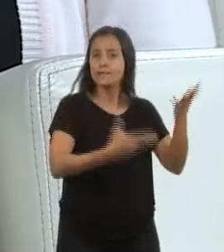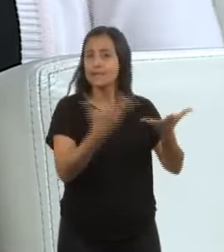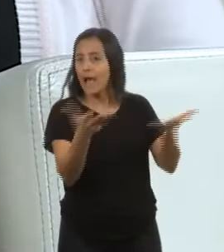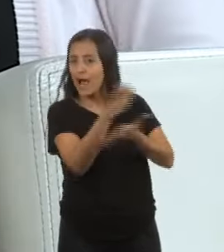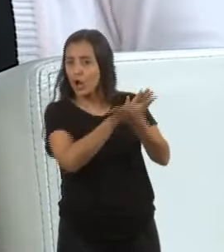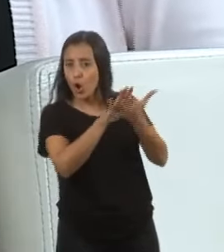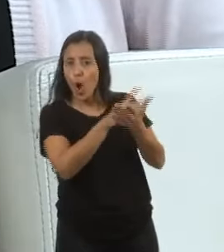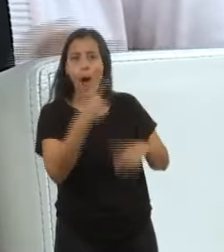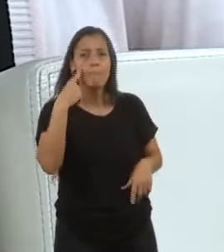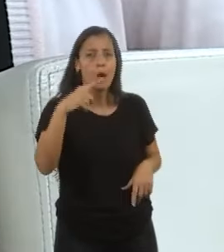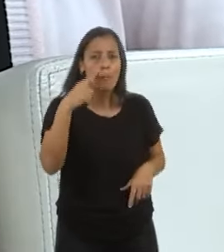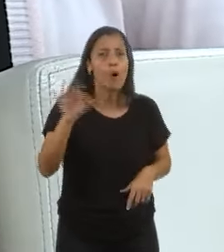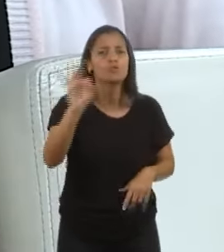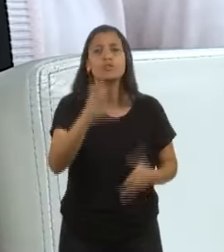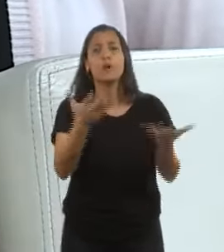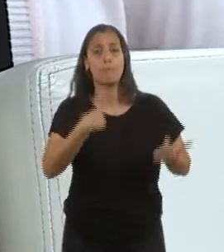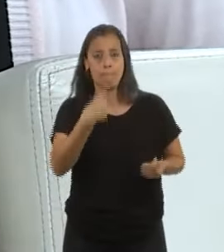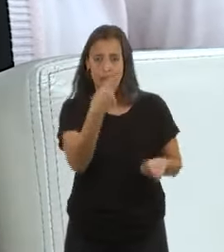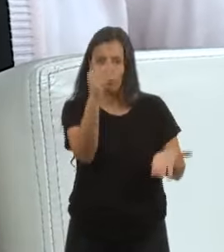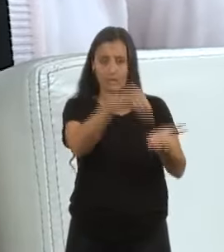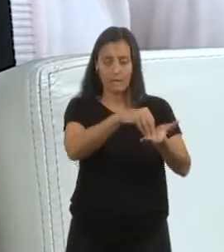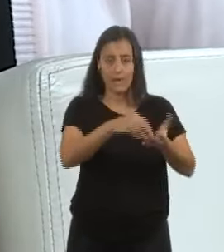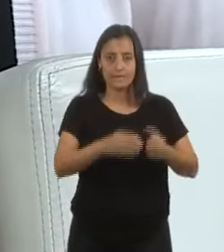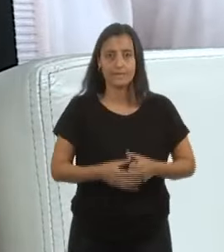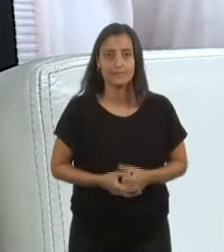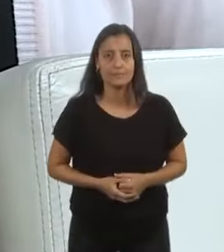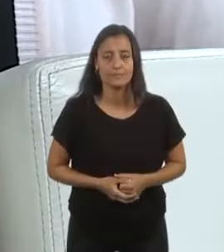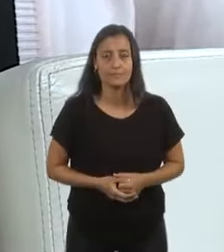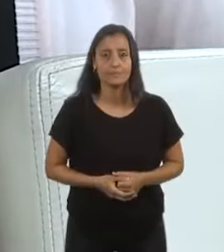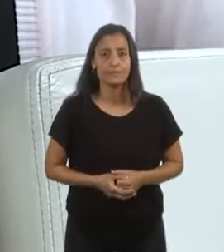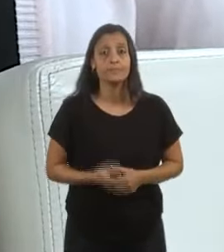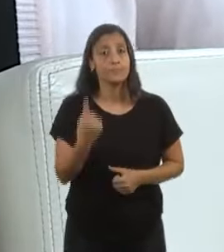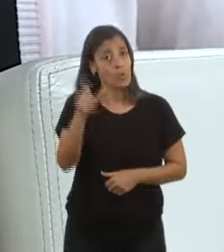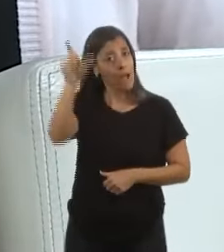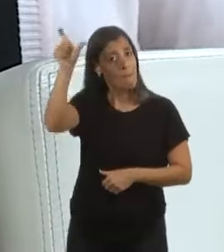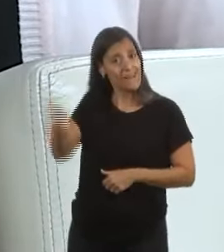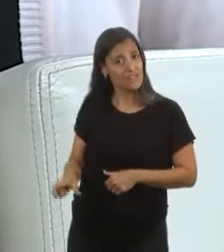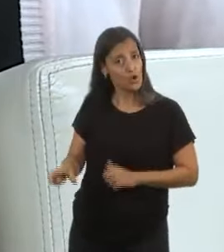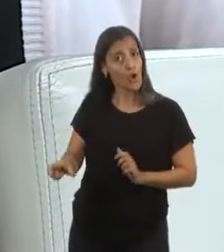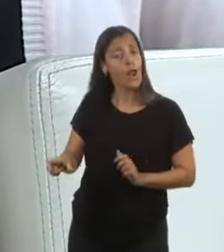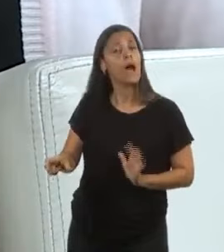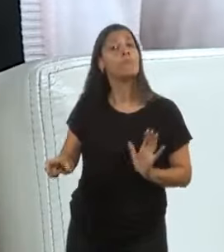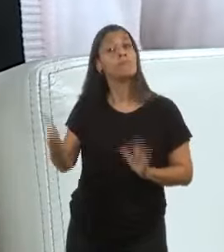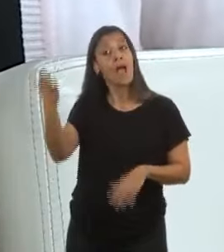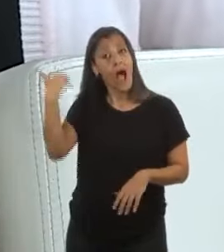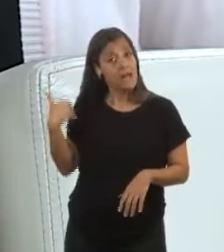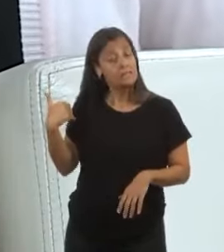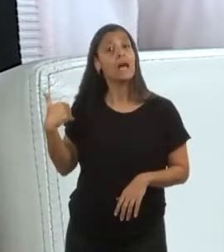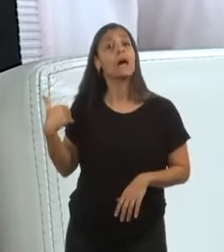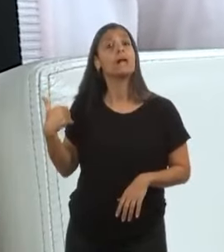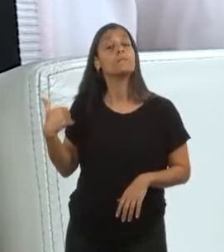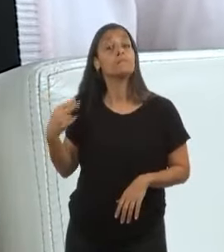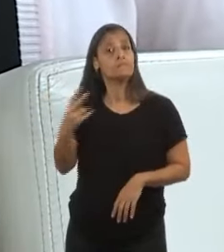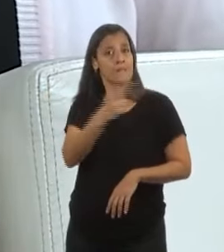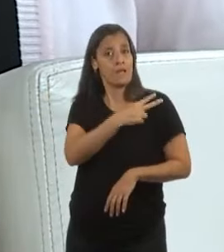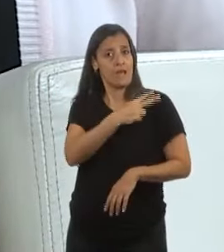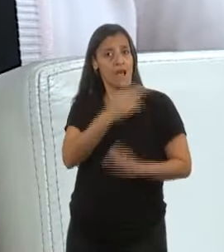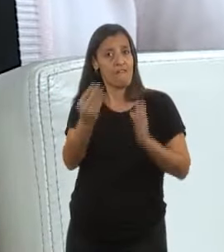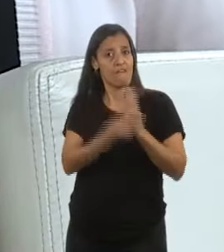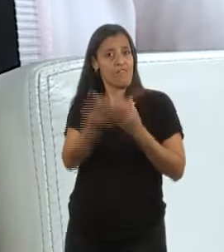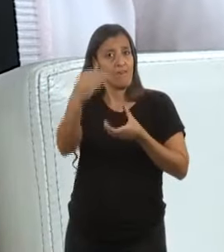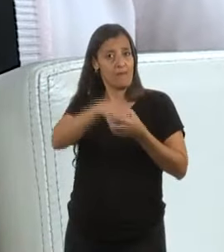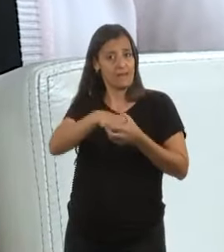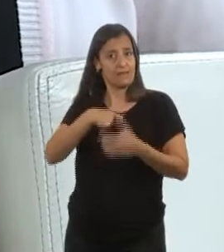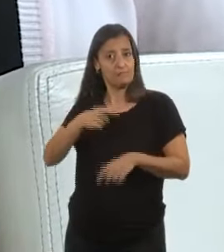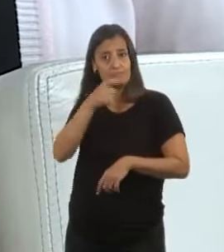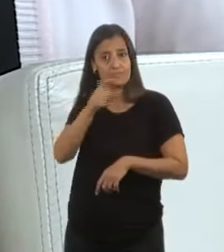por otro lado consultarte por eh una persona que no contestó ayer el jefe de gabinete estoy hablando